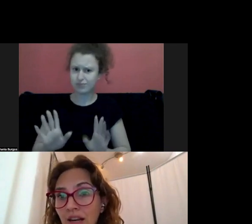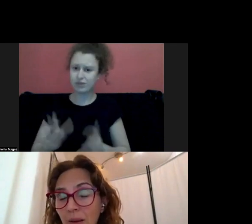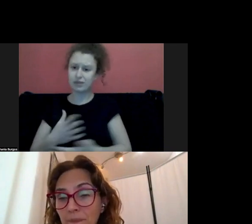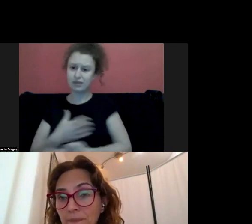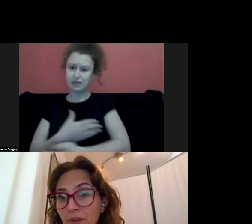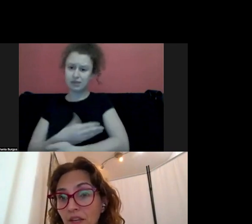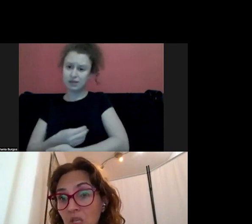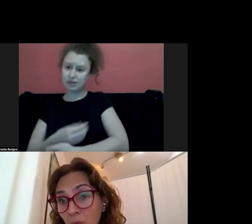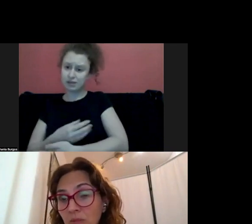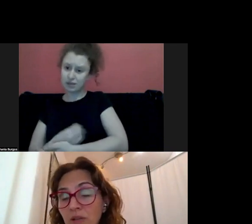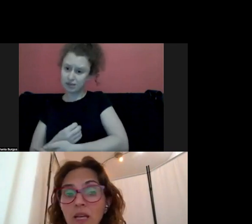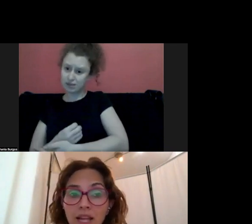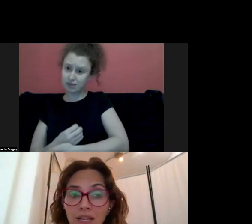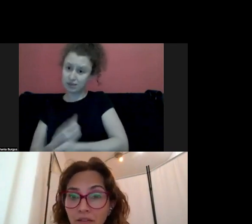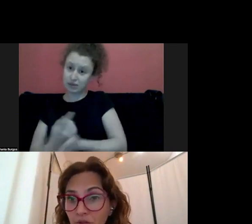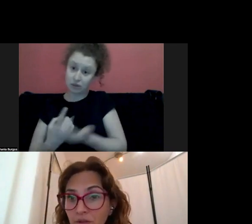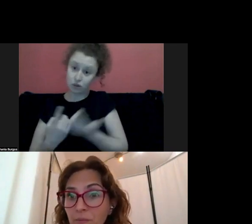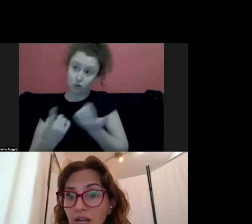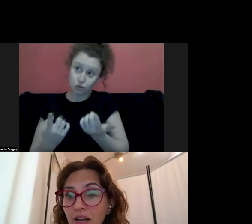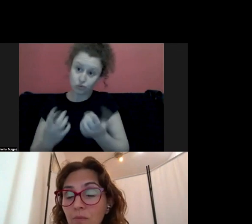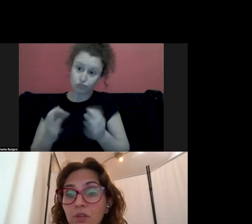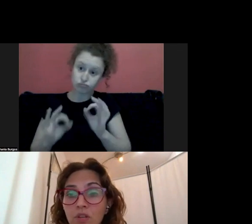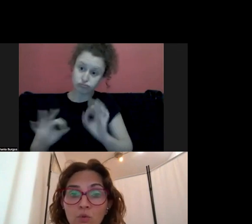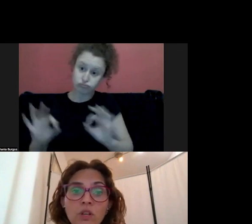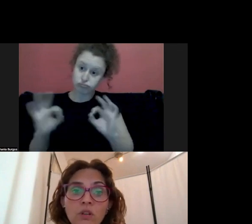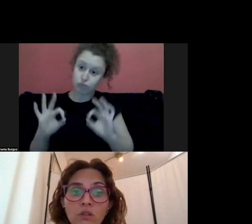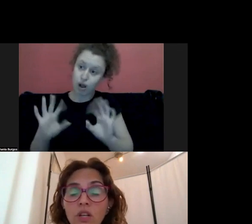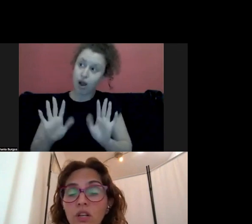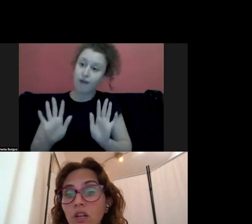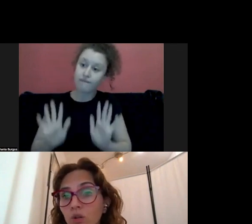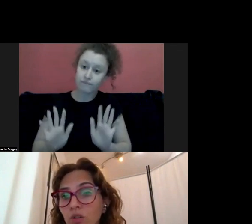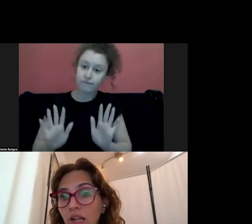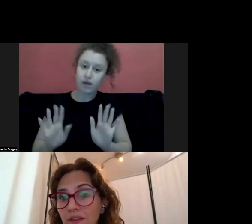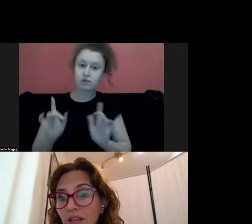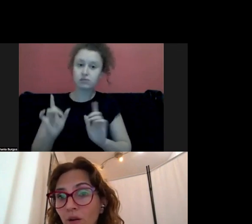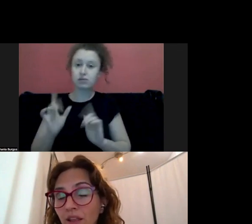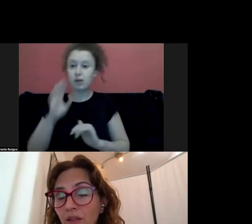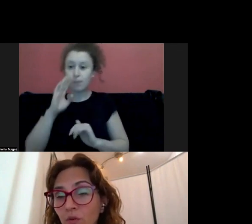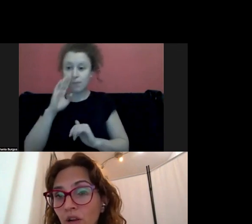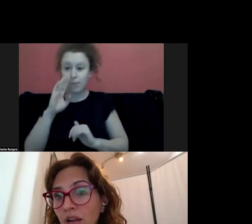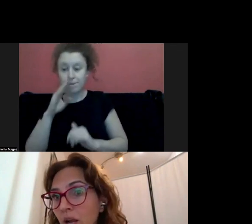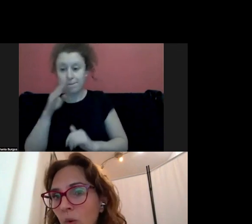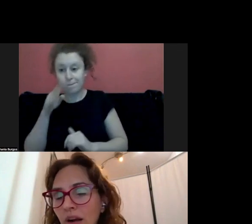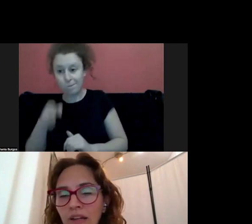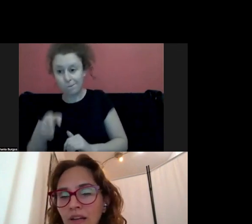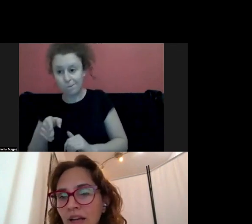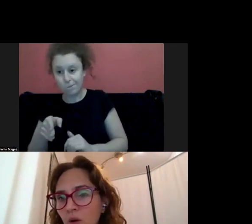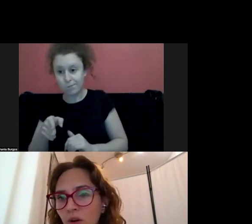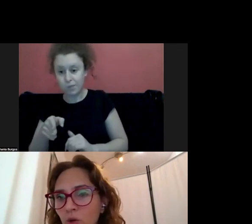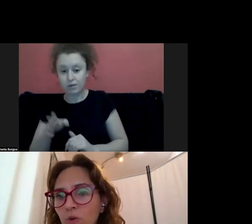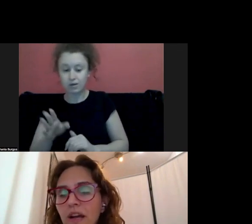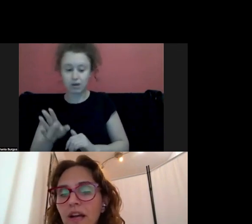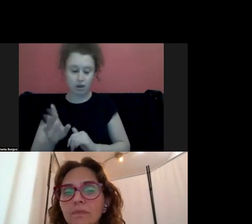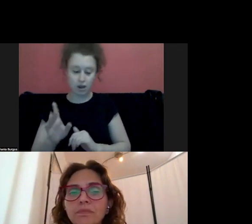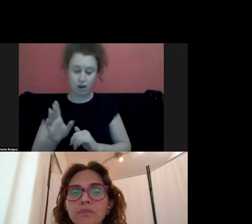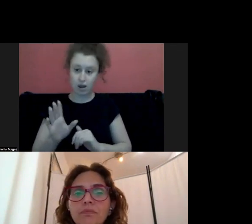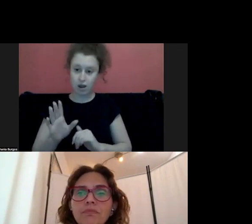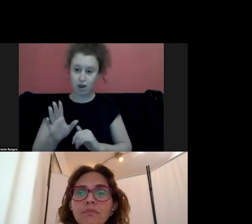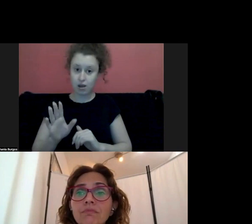esta charla. Es posible que vaya a atención temprana porque su hijo no tiene desarrollado el lenguaje adecuado a su